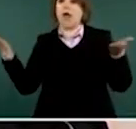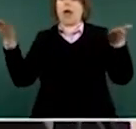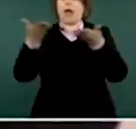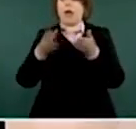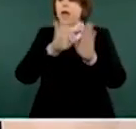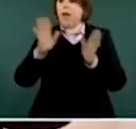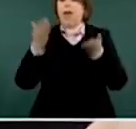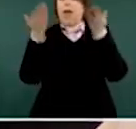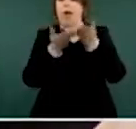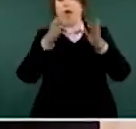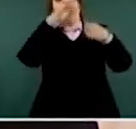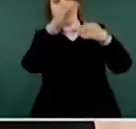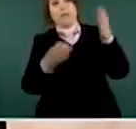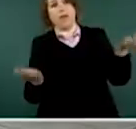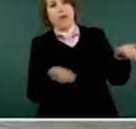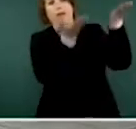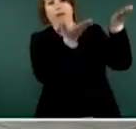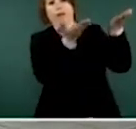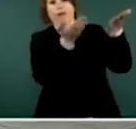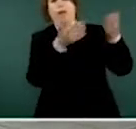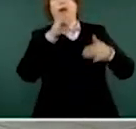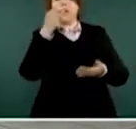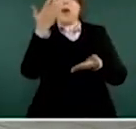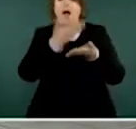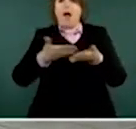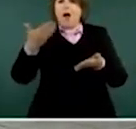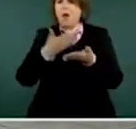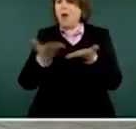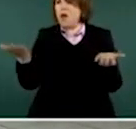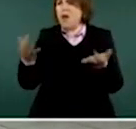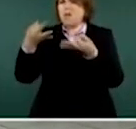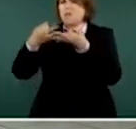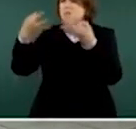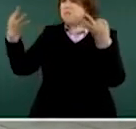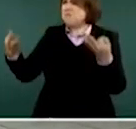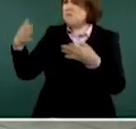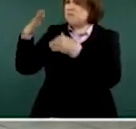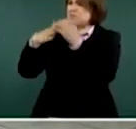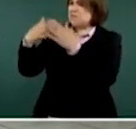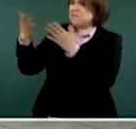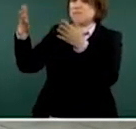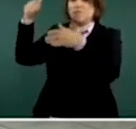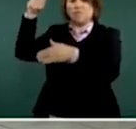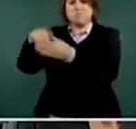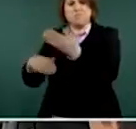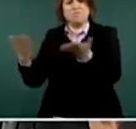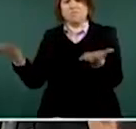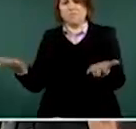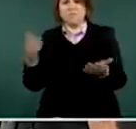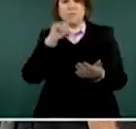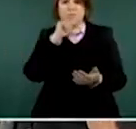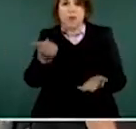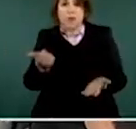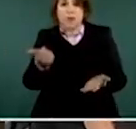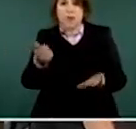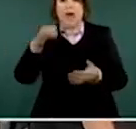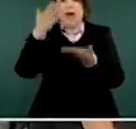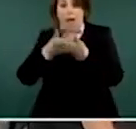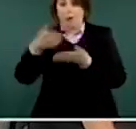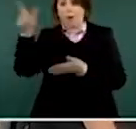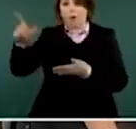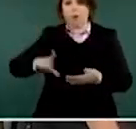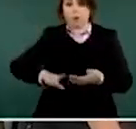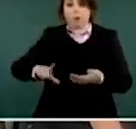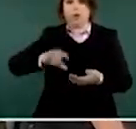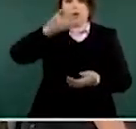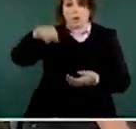y está abandonado ahora ya con javier hay un acuerdo y un compromiso de que